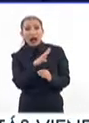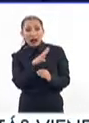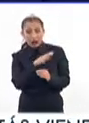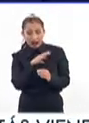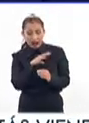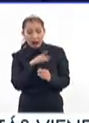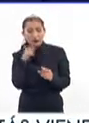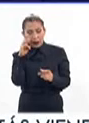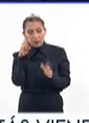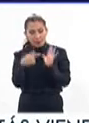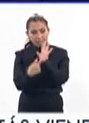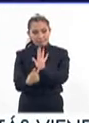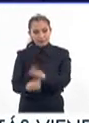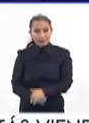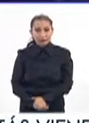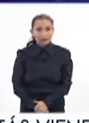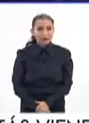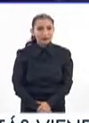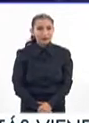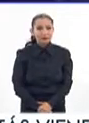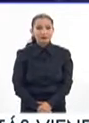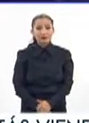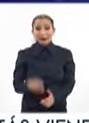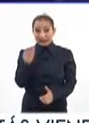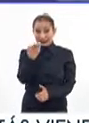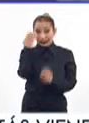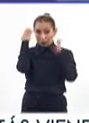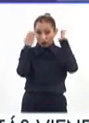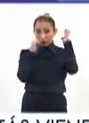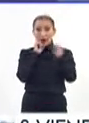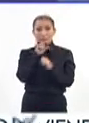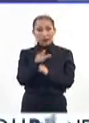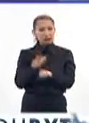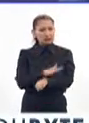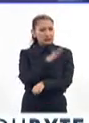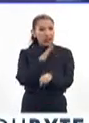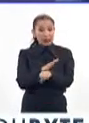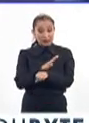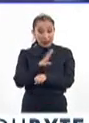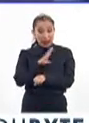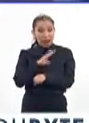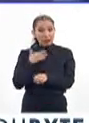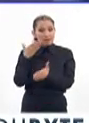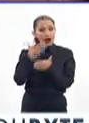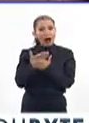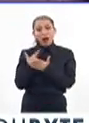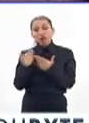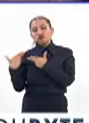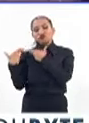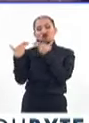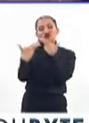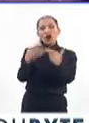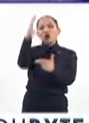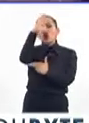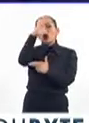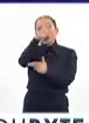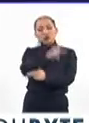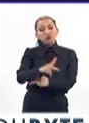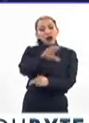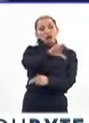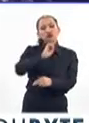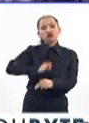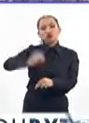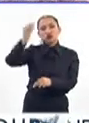ahora van ustedes a admirar. Esta exposición también es una excelente oportunidad para destacar el legado cultural de los